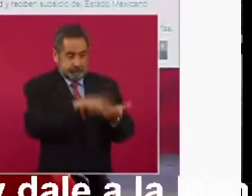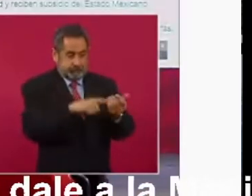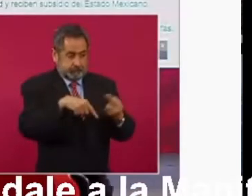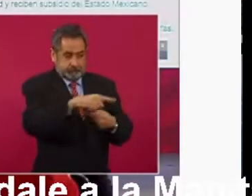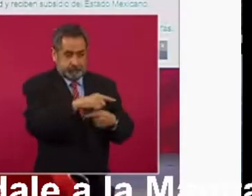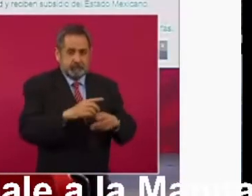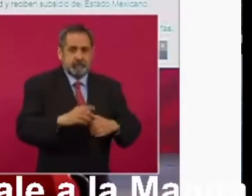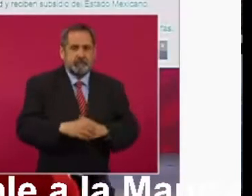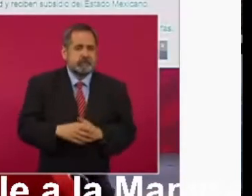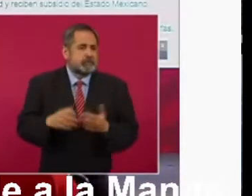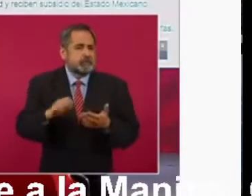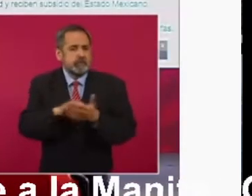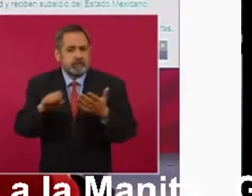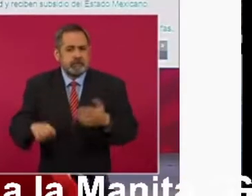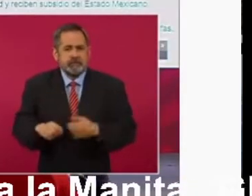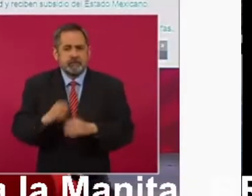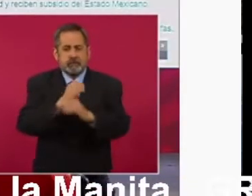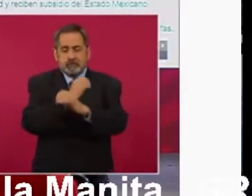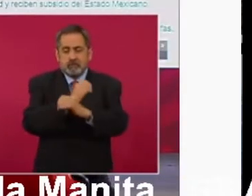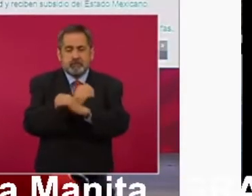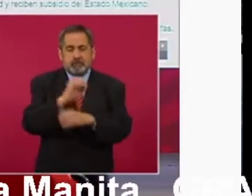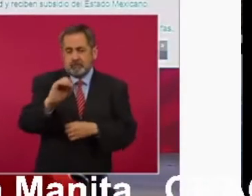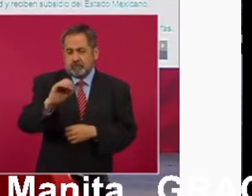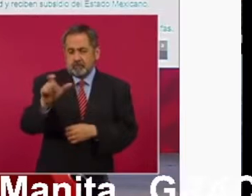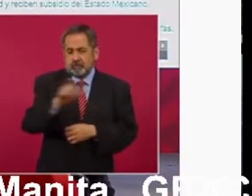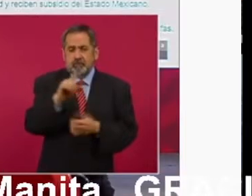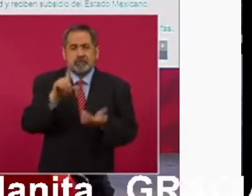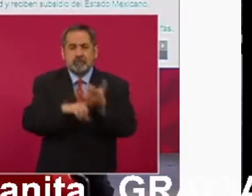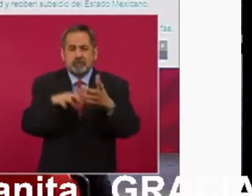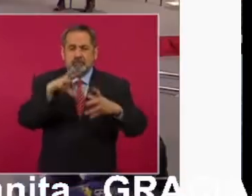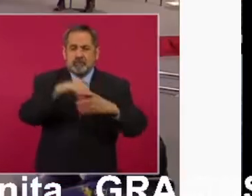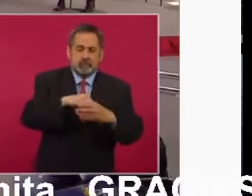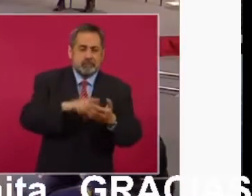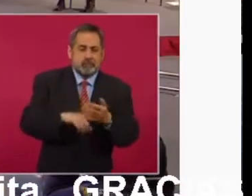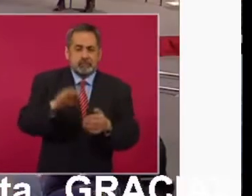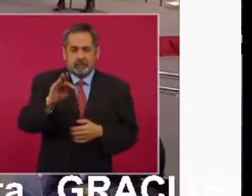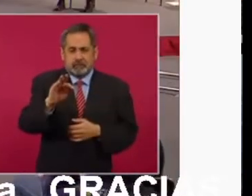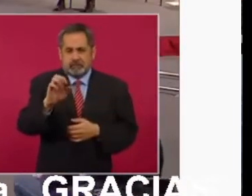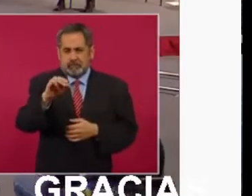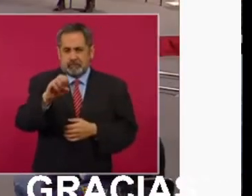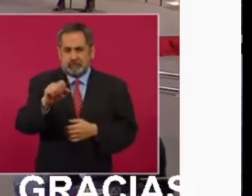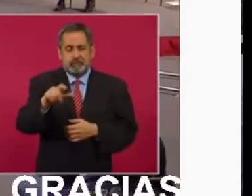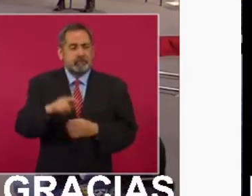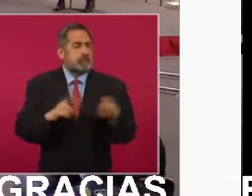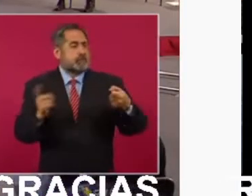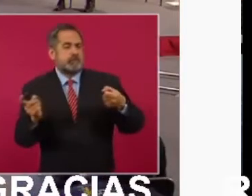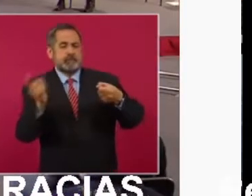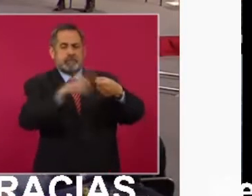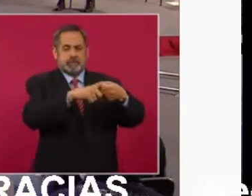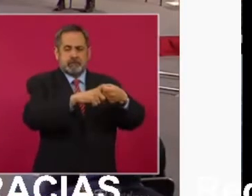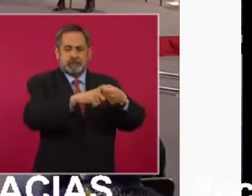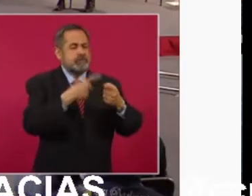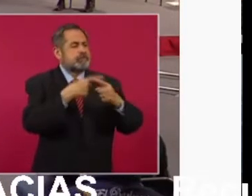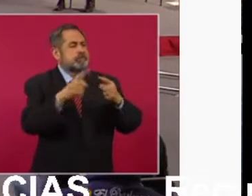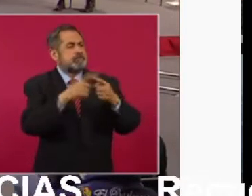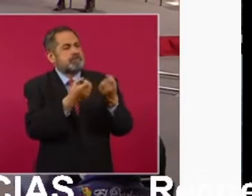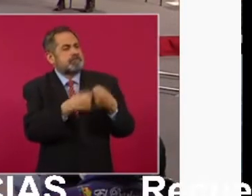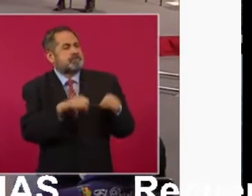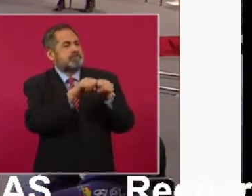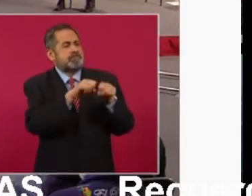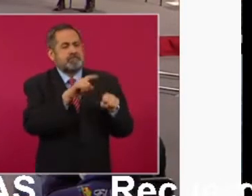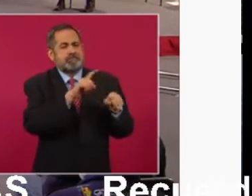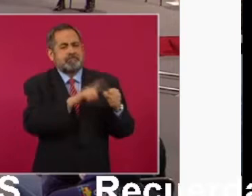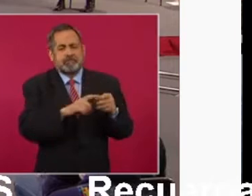como el caso de oxxo que es de la empresa defensa se asocian con empresas distintas en